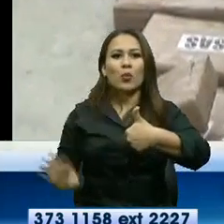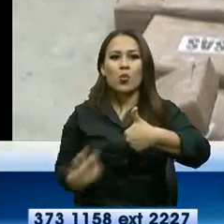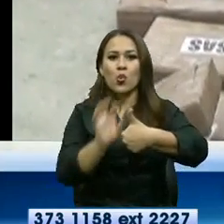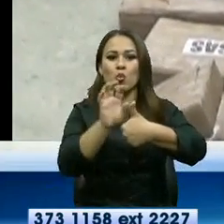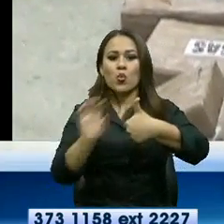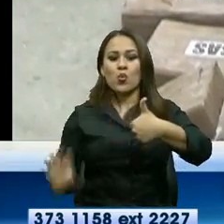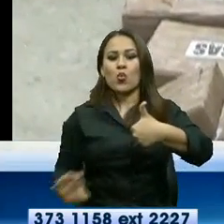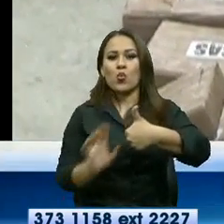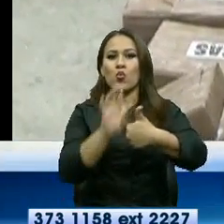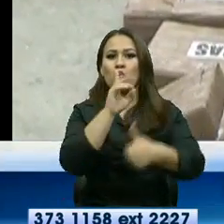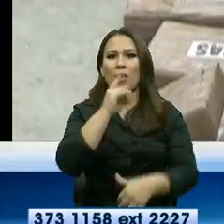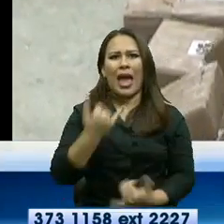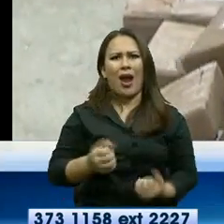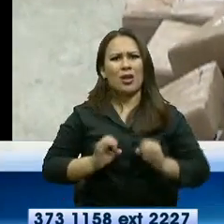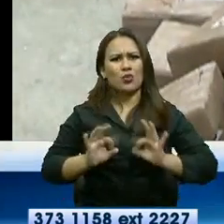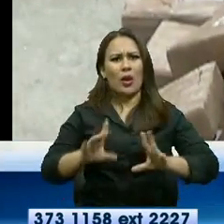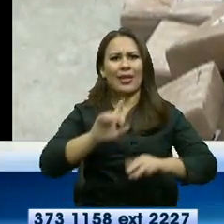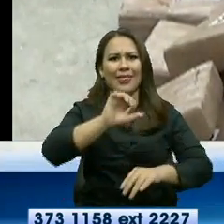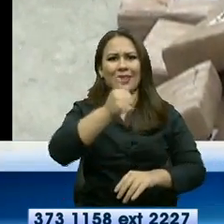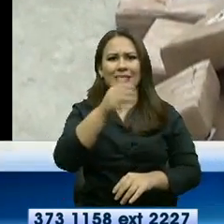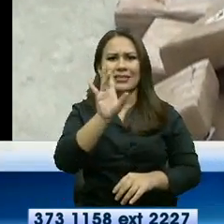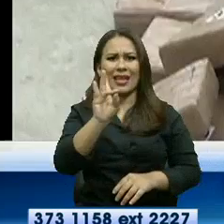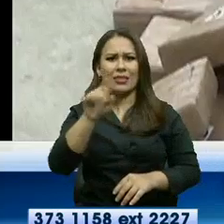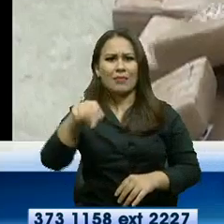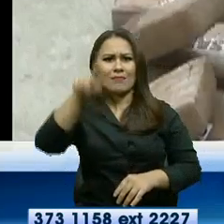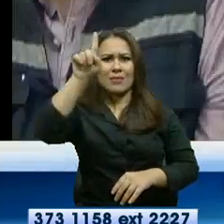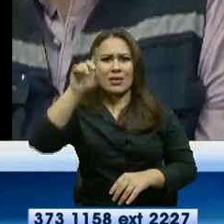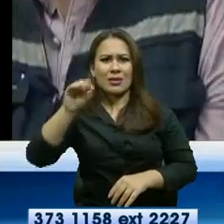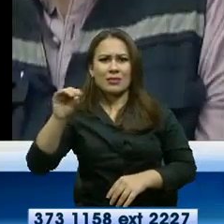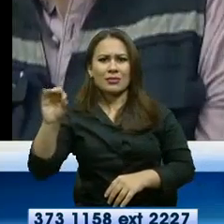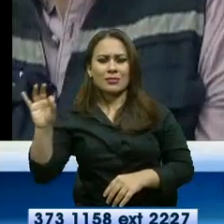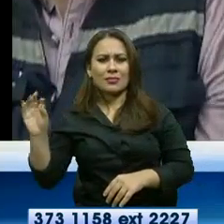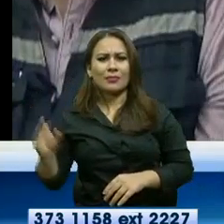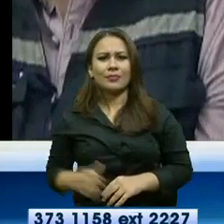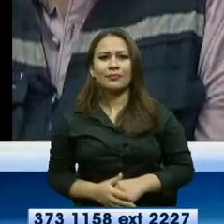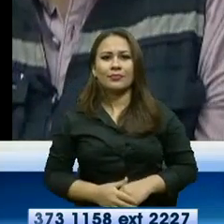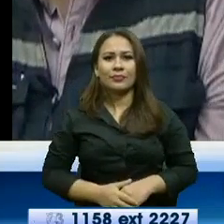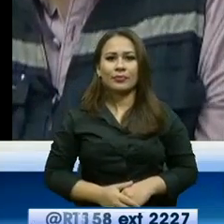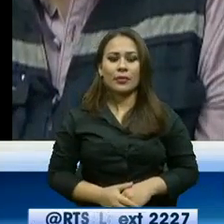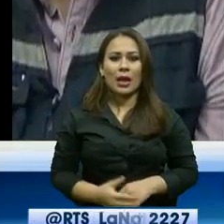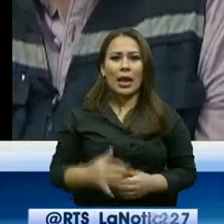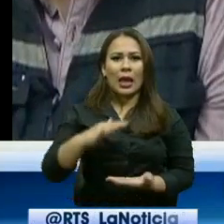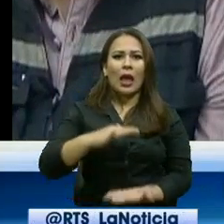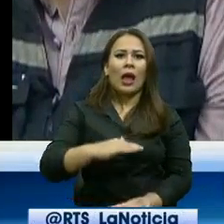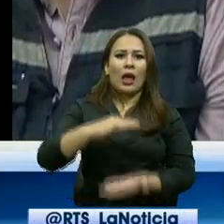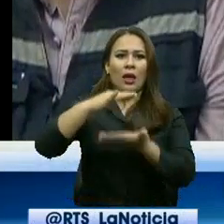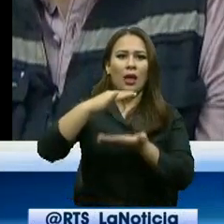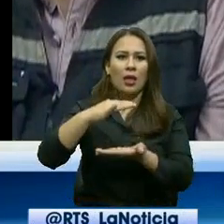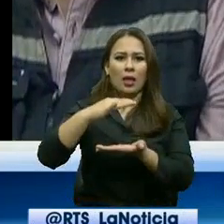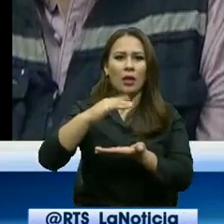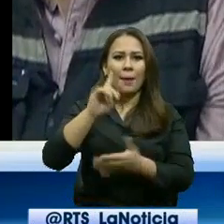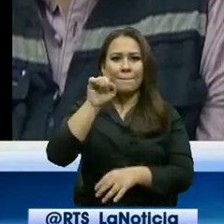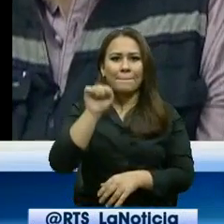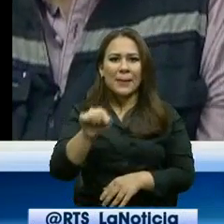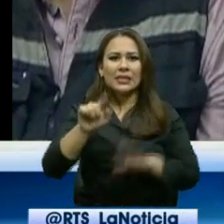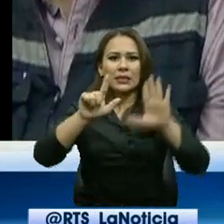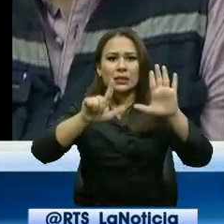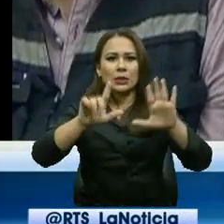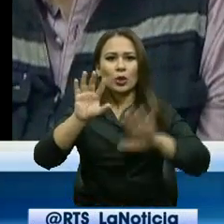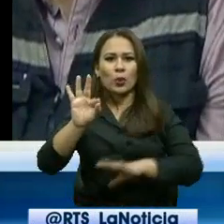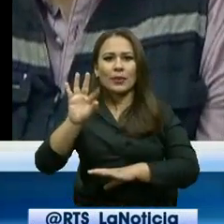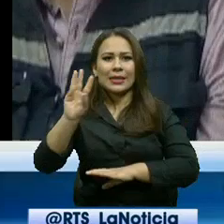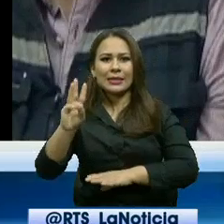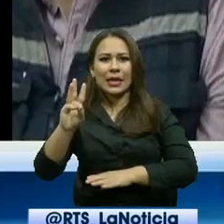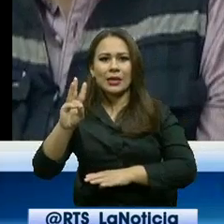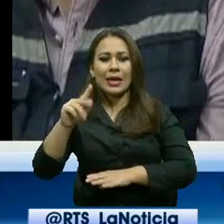17.962.000 dosis fueron retiradas del mercado con este golpe al narcotráfico. Con un peso de 1.796 kilos. También